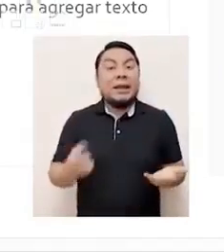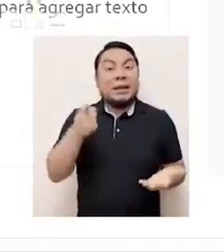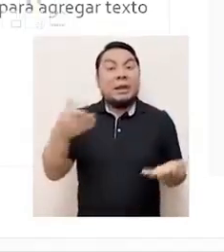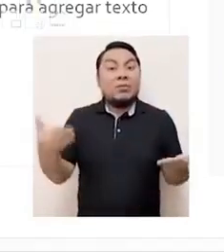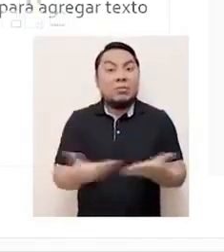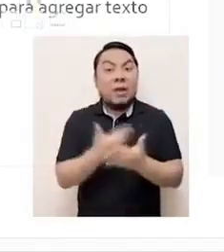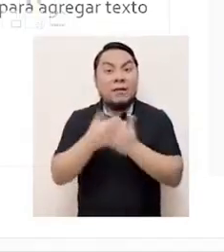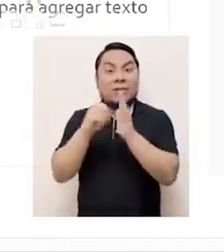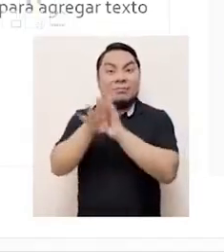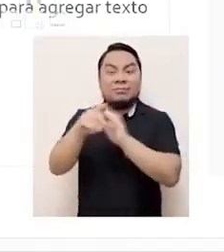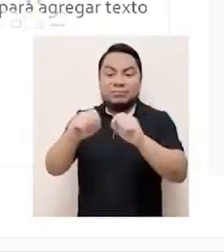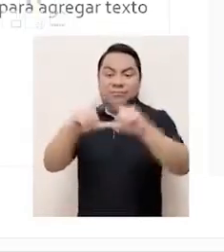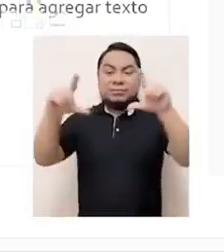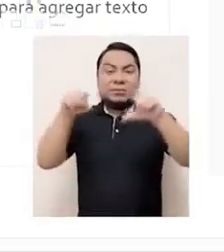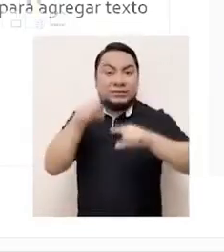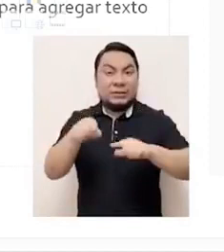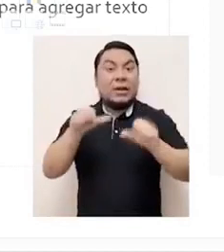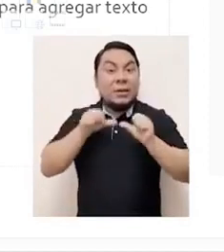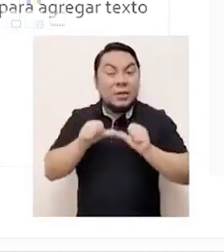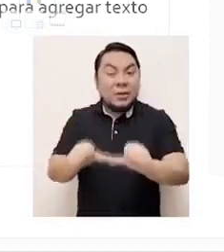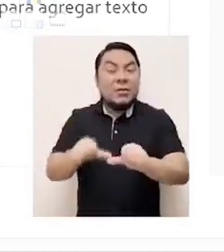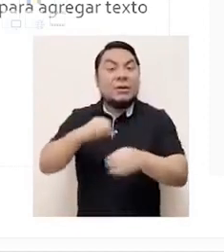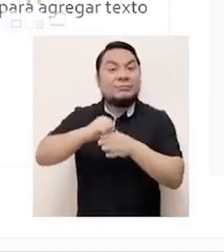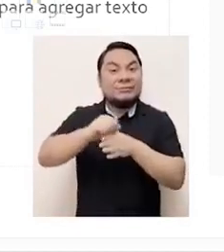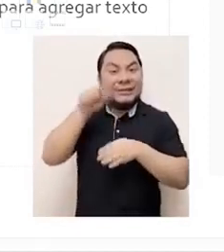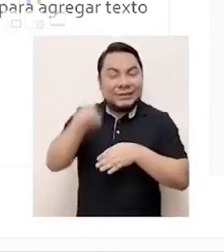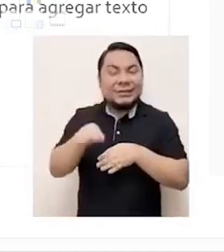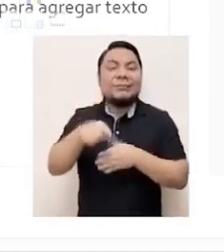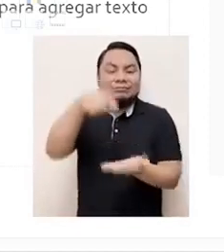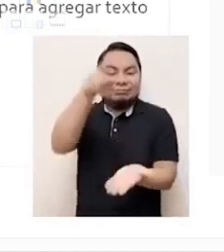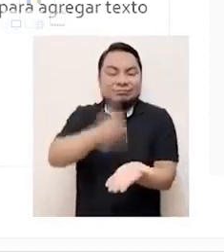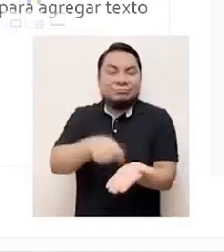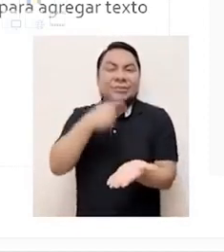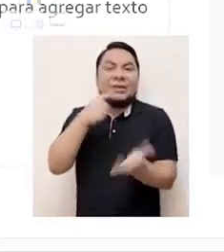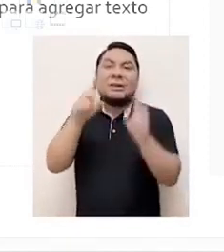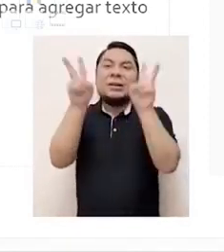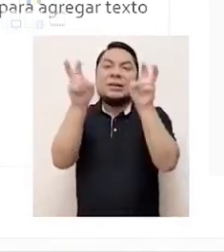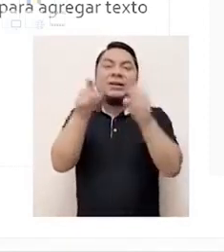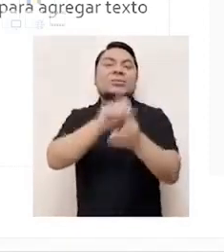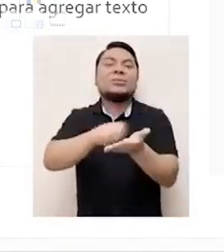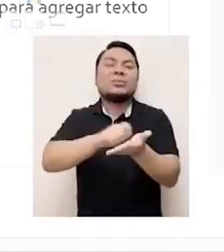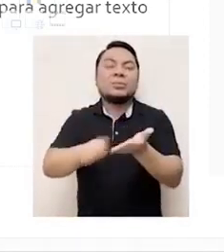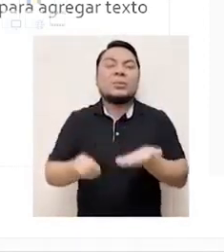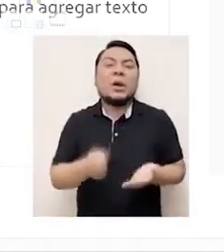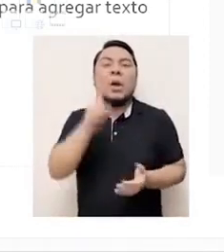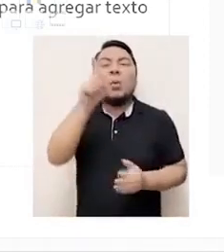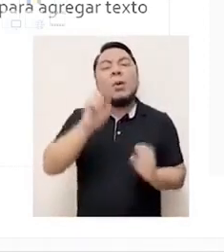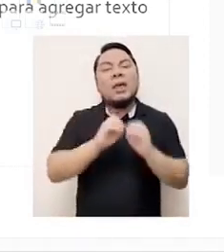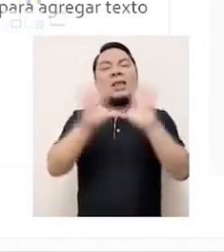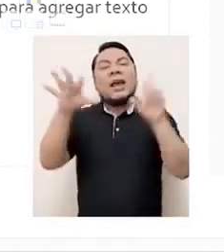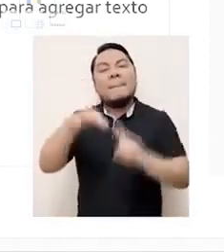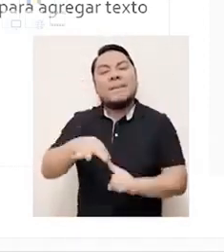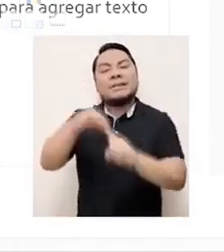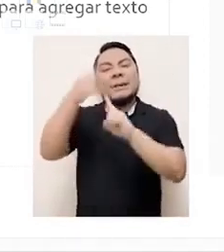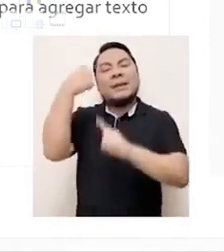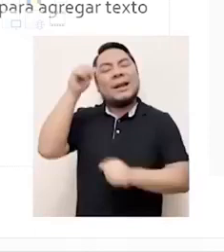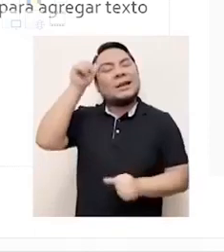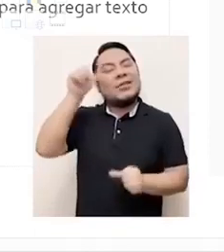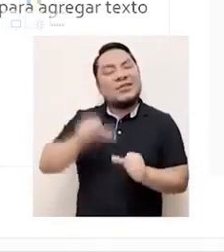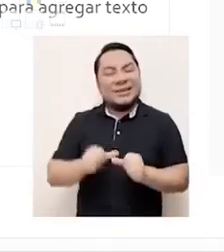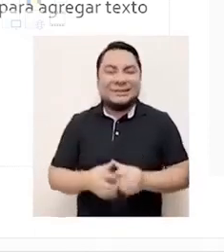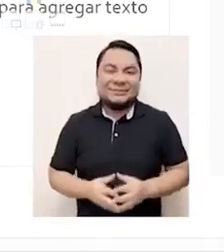ver a esta nueva diapositiva para continuar con el ejercicio haga clic en el título y escriba un día especial para